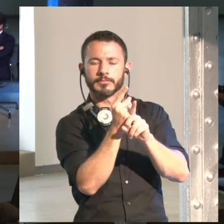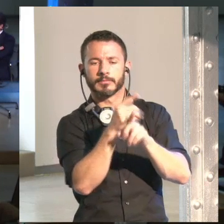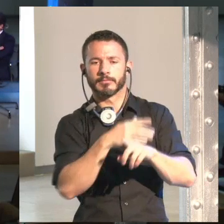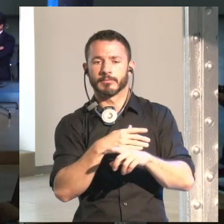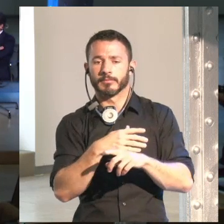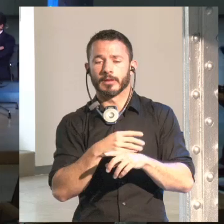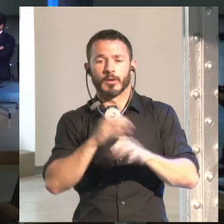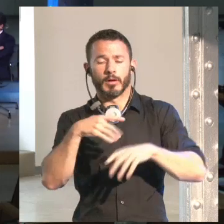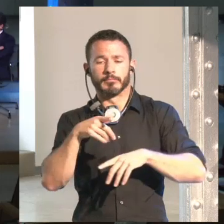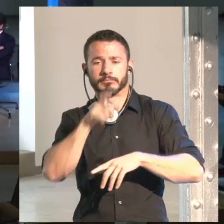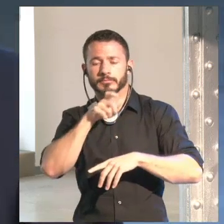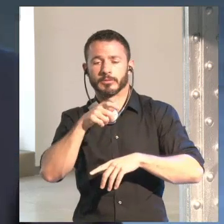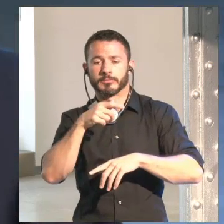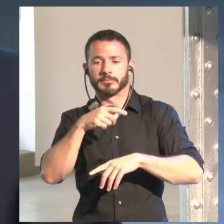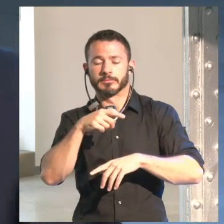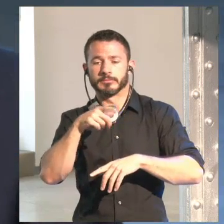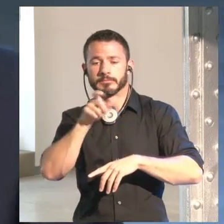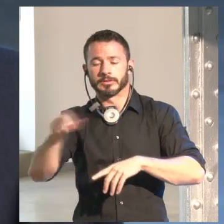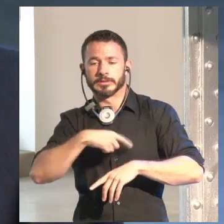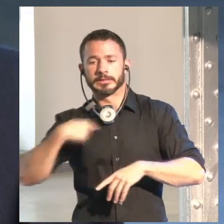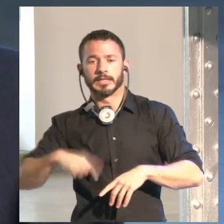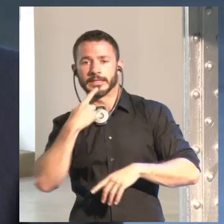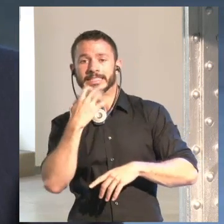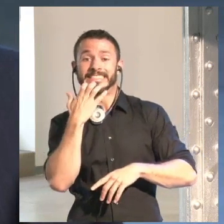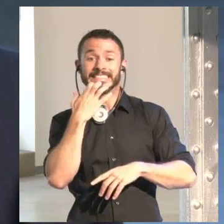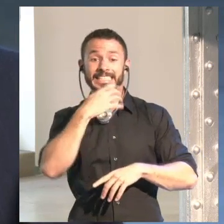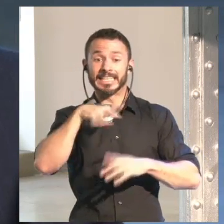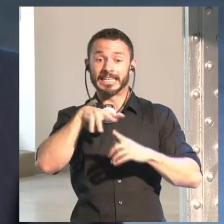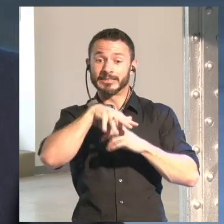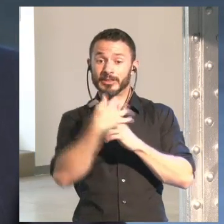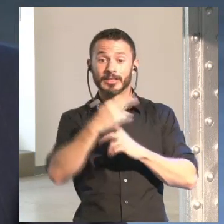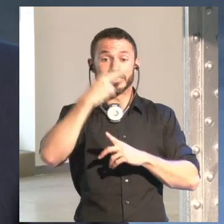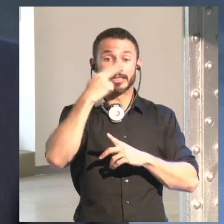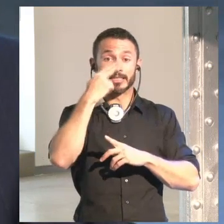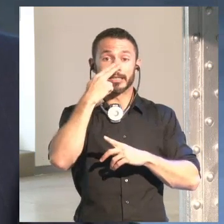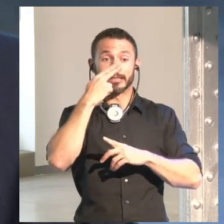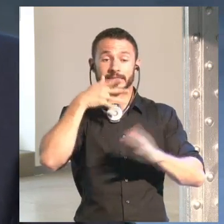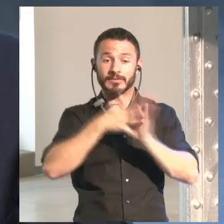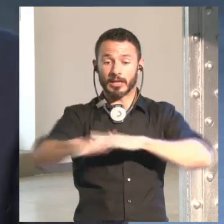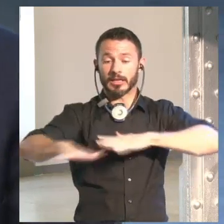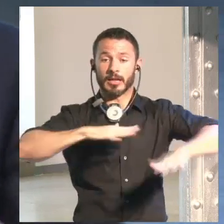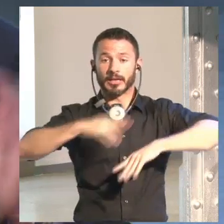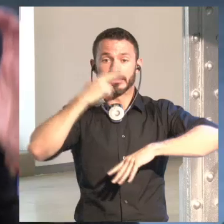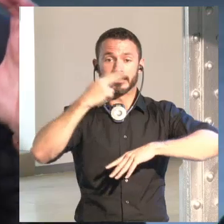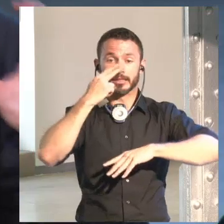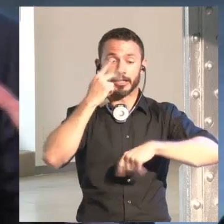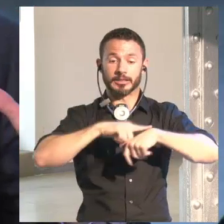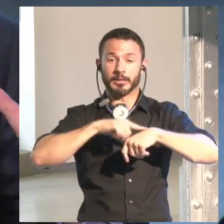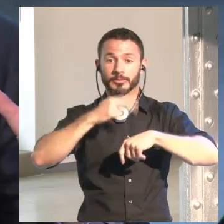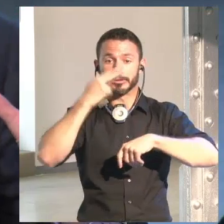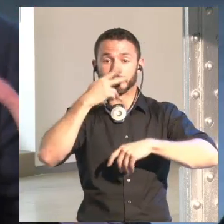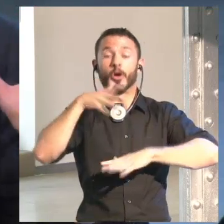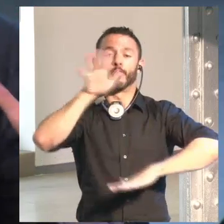los chinos, dicen, si vivimos en tiempos interesantes, yo creo que vamos a tener una dinámica interesante, unos tiempos llenos